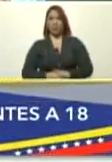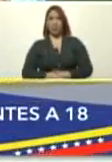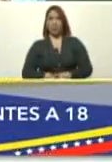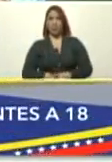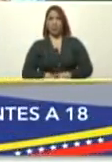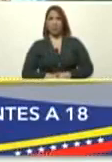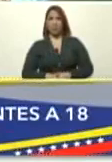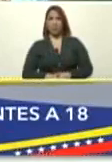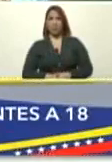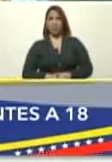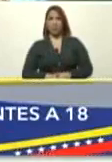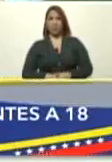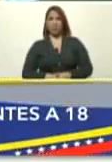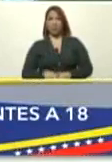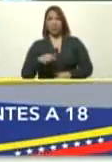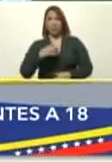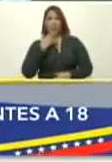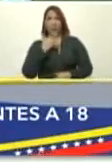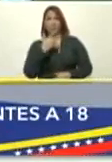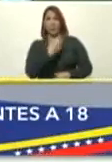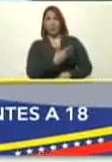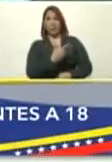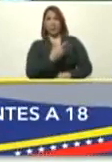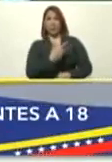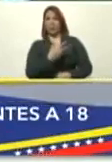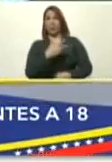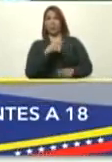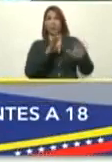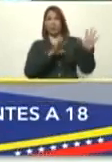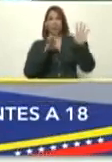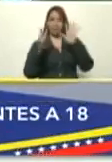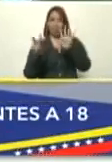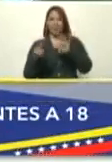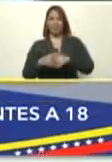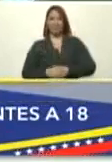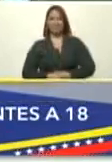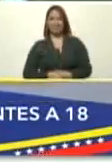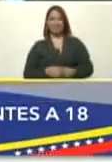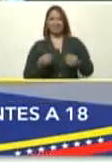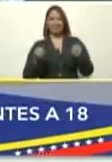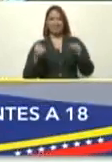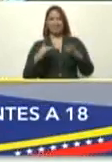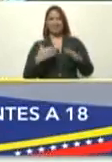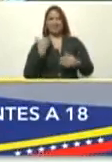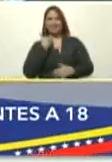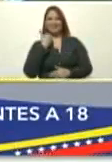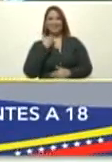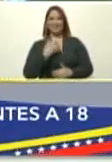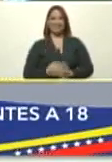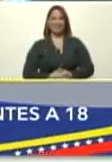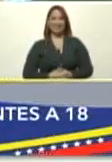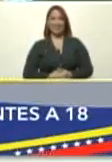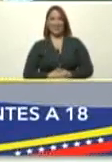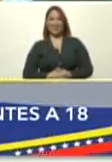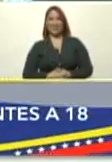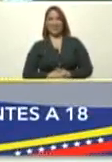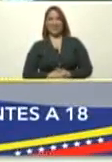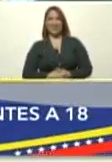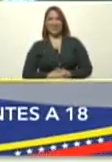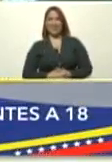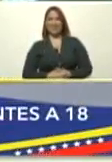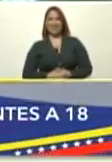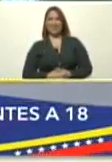Hoy, por ejemplo, hay 397 casos. Va bajando. Va bajando.